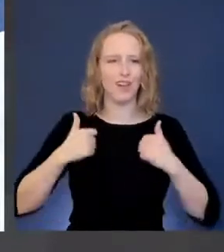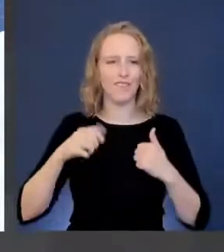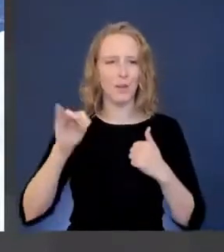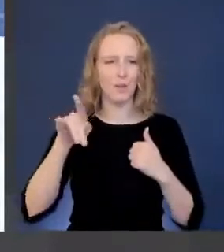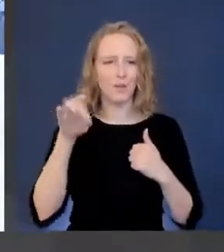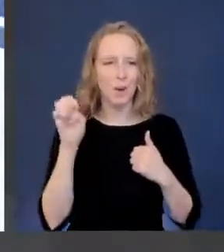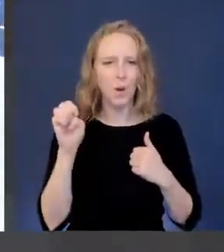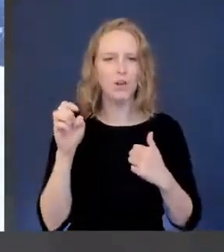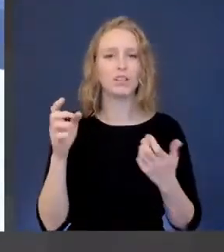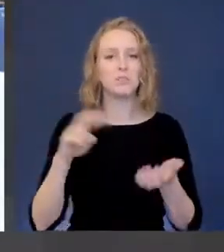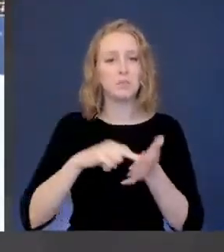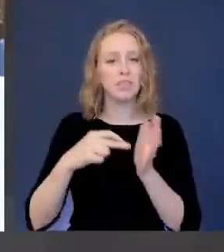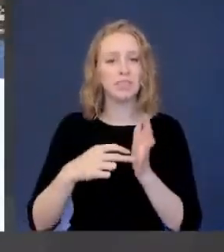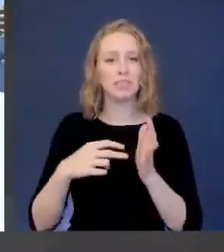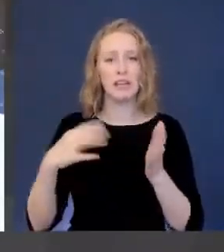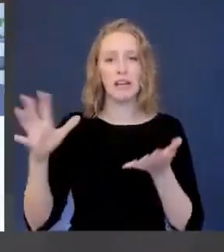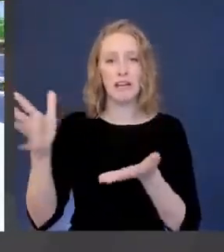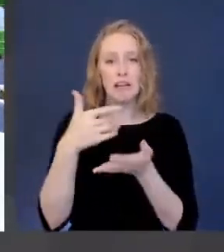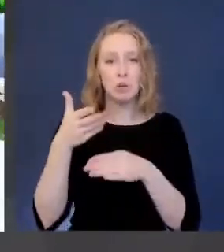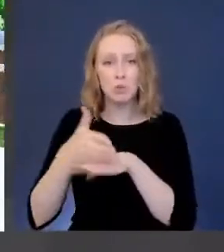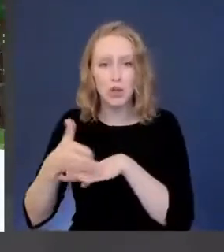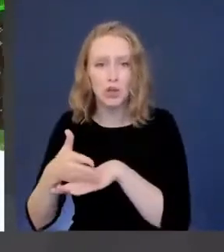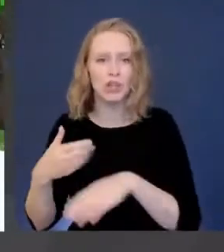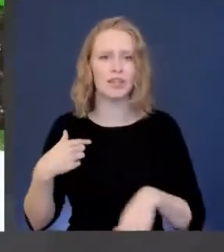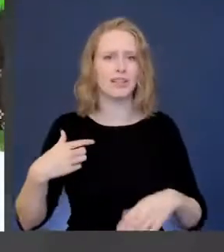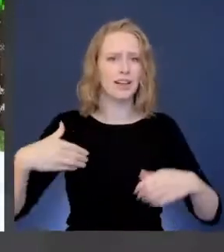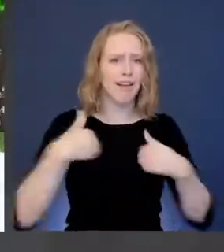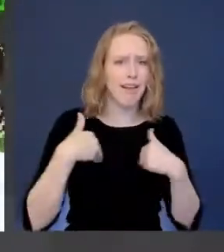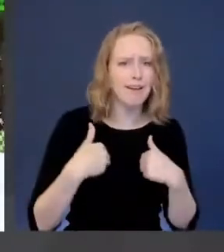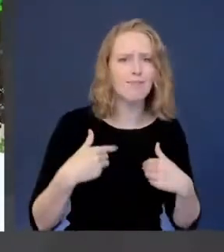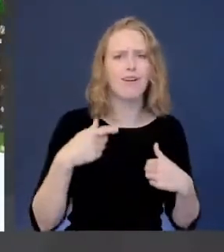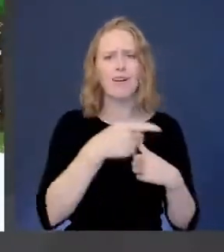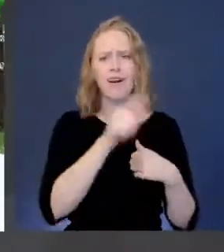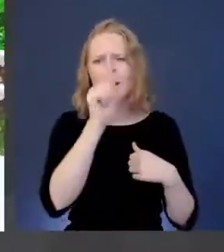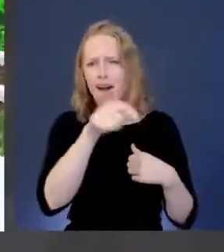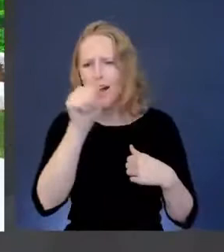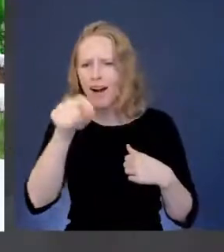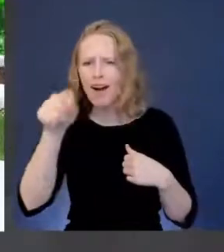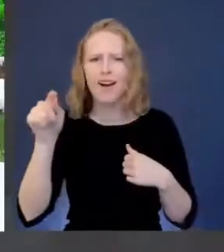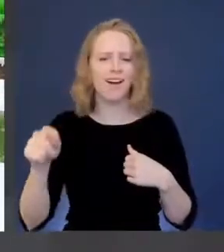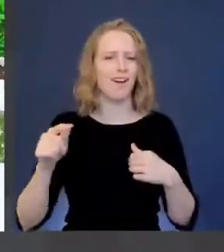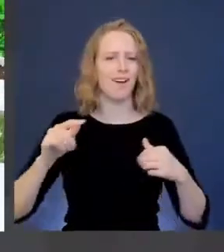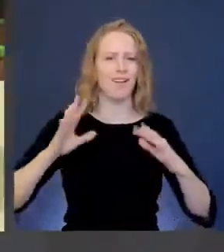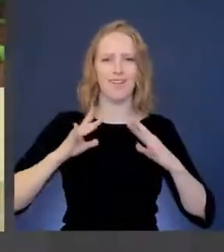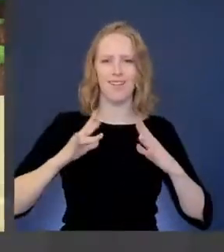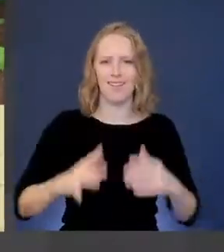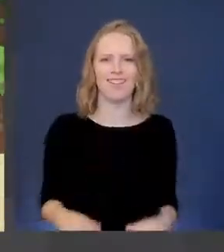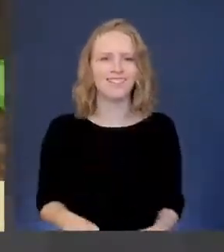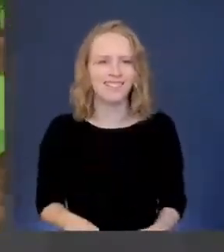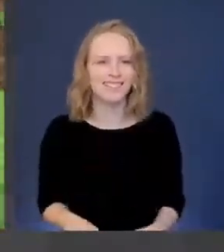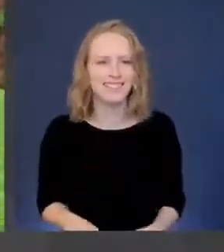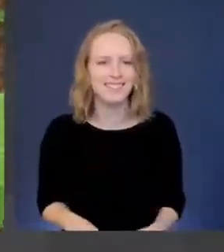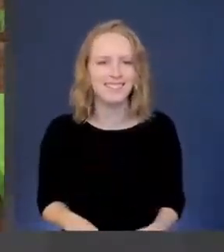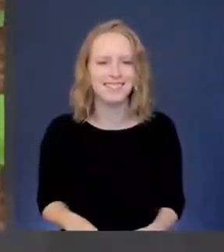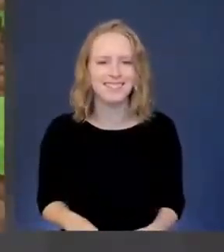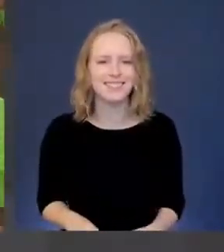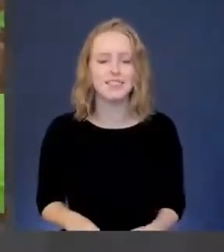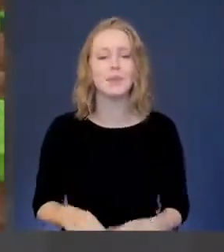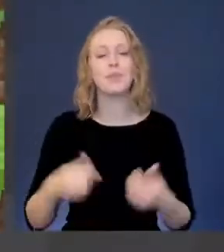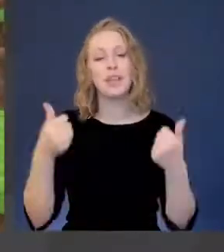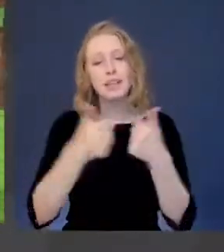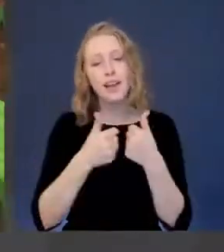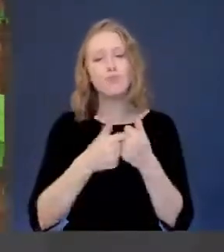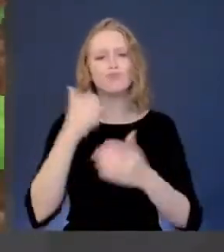había animales en el juego. Todo empezaba a formarse, a verse muy espectacular. Conforme seguía avanzando el